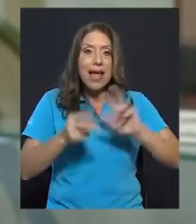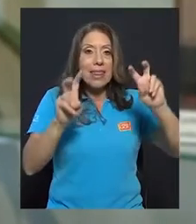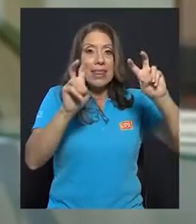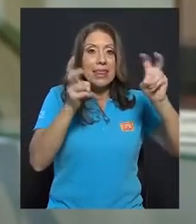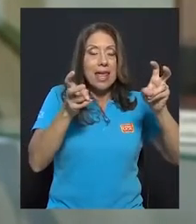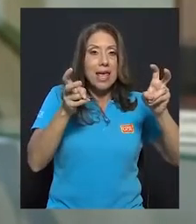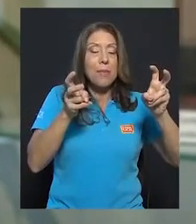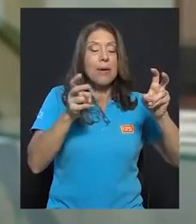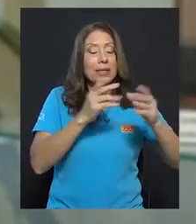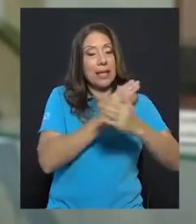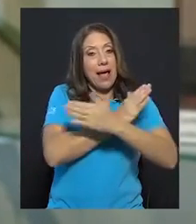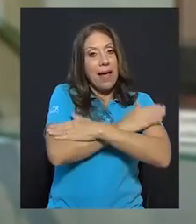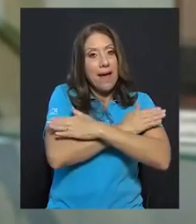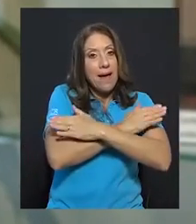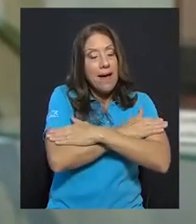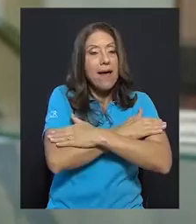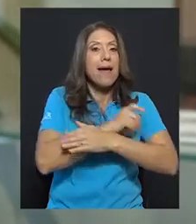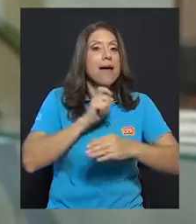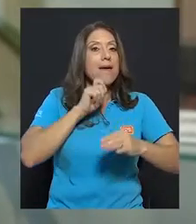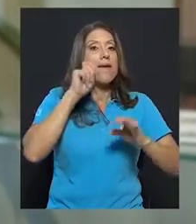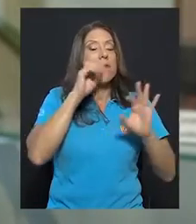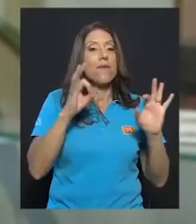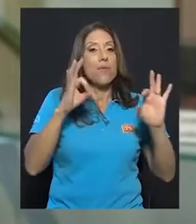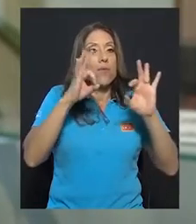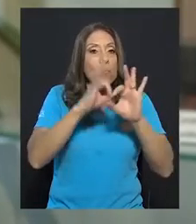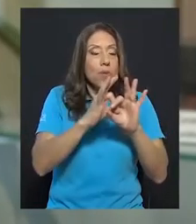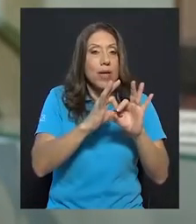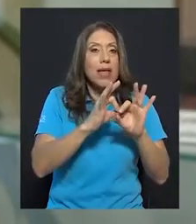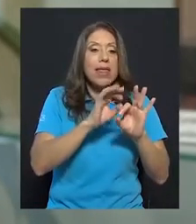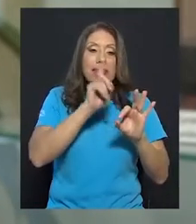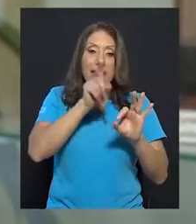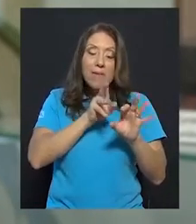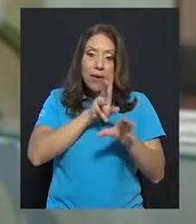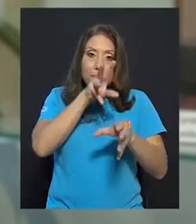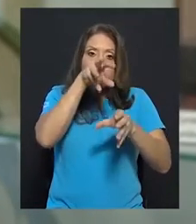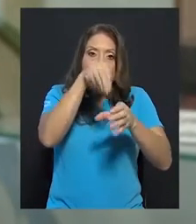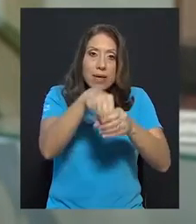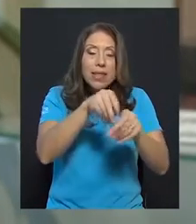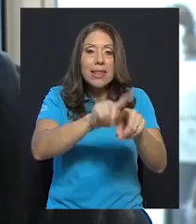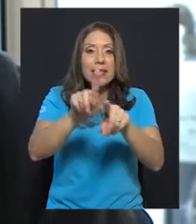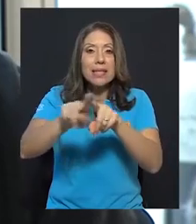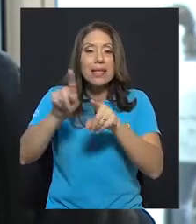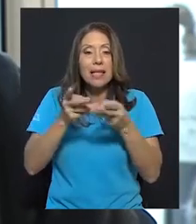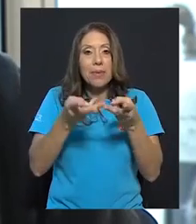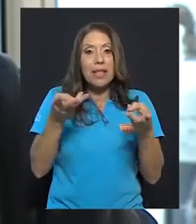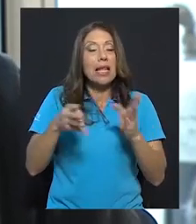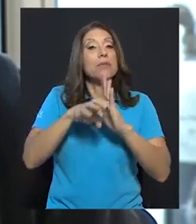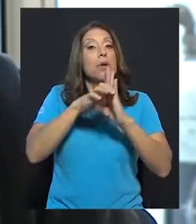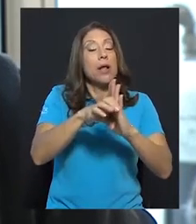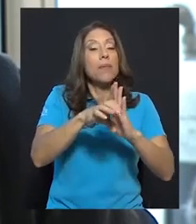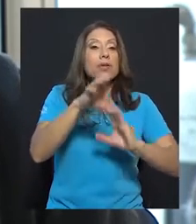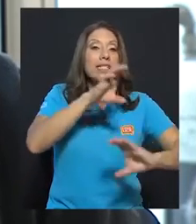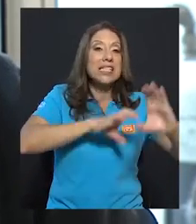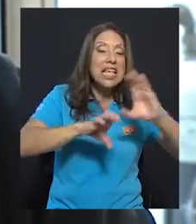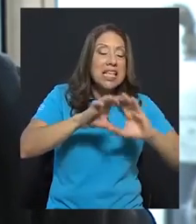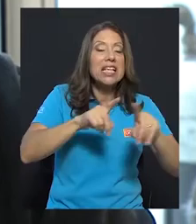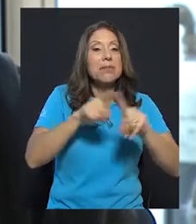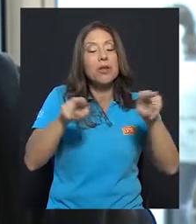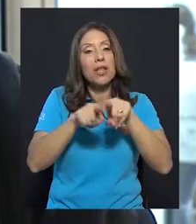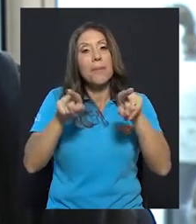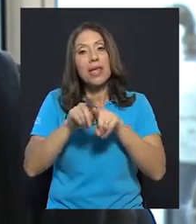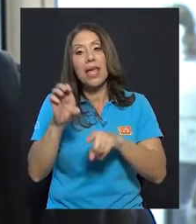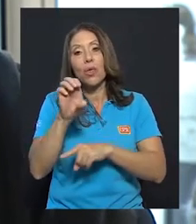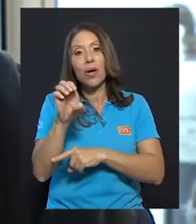ejes vinculados a educación para la afectividad y la sexualidad en distintas materias, como ya lo dije, en ciencias, pero además está en educación